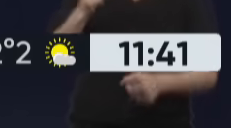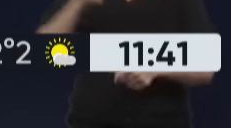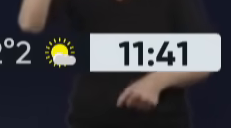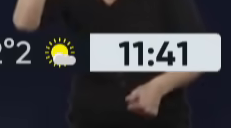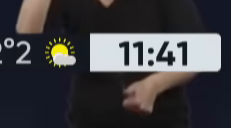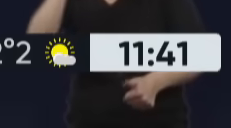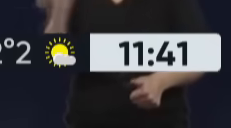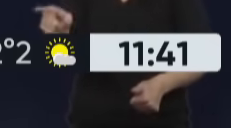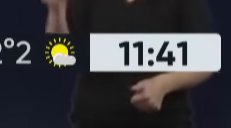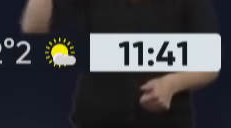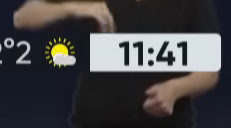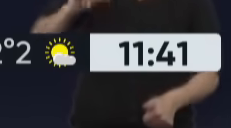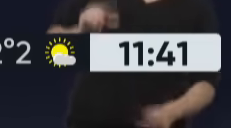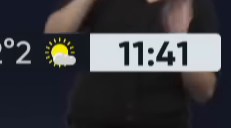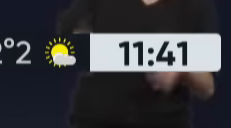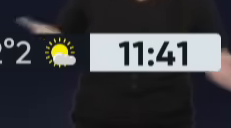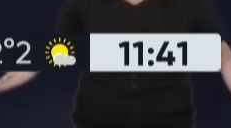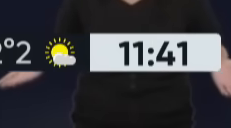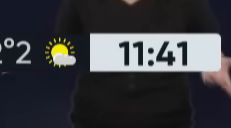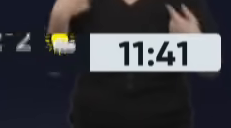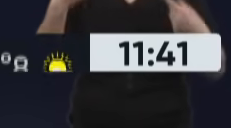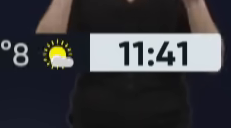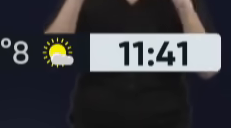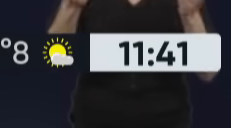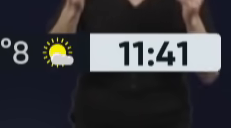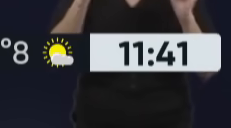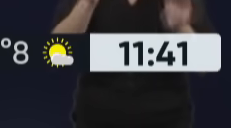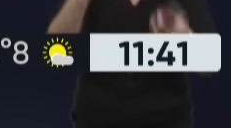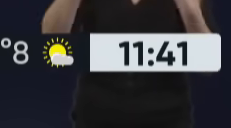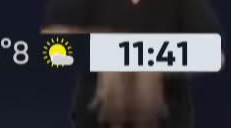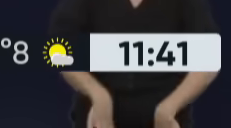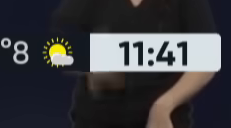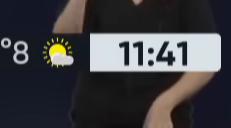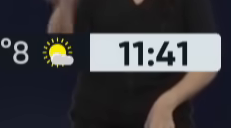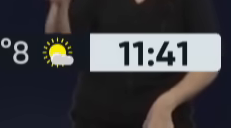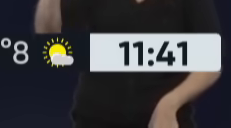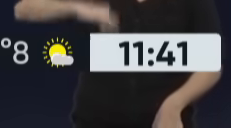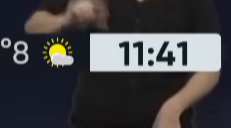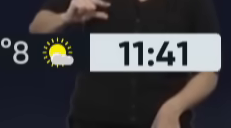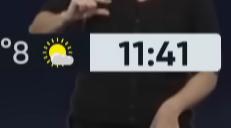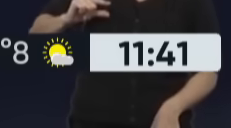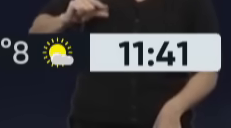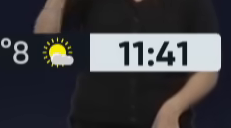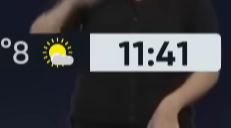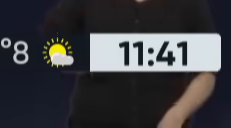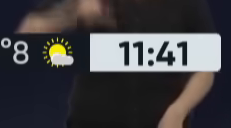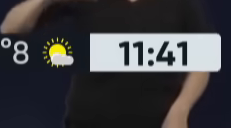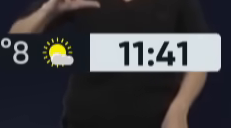más, y los docentes deberían ganar más. Digo, esto es negarlo,